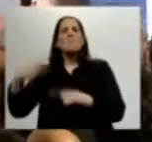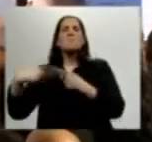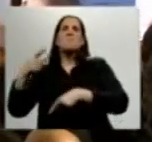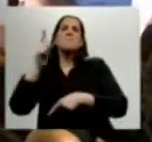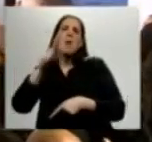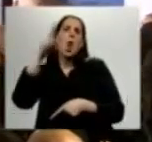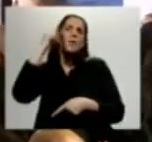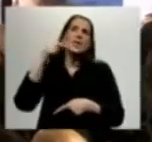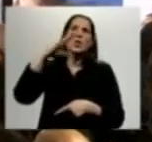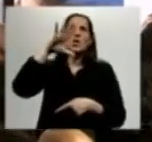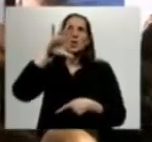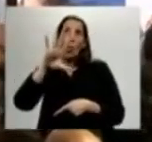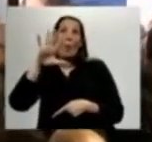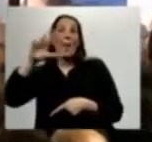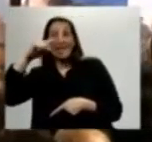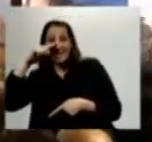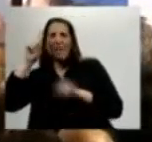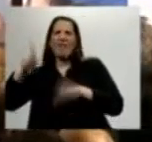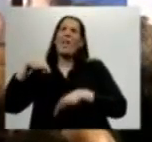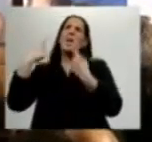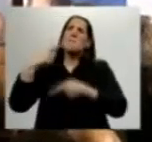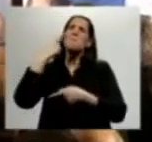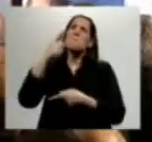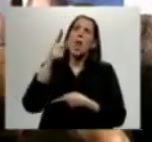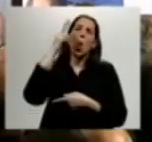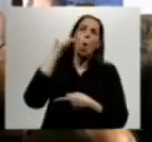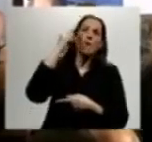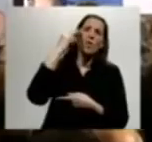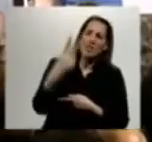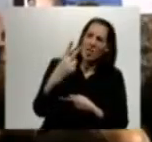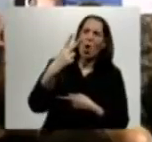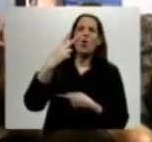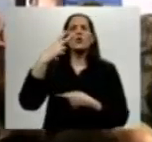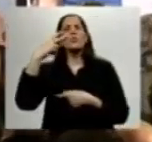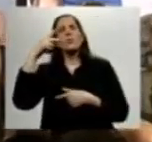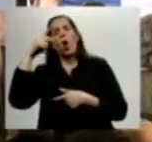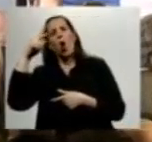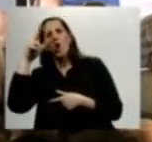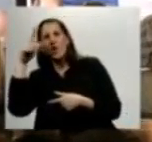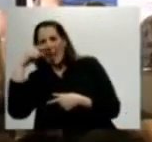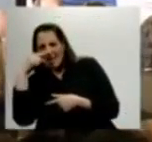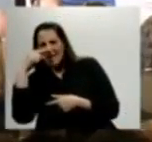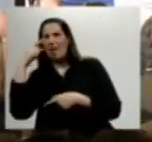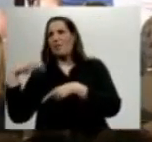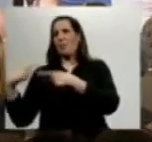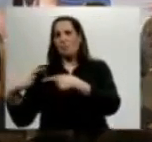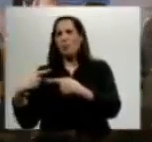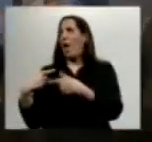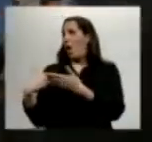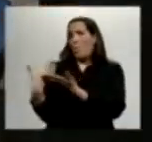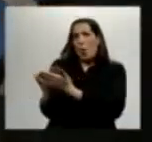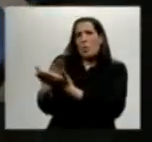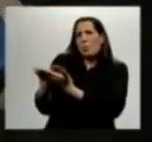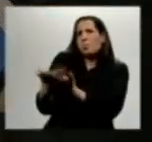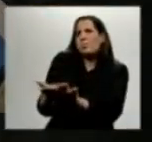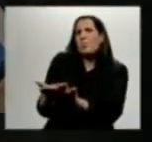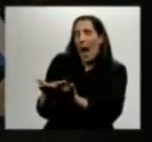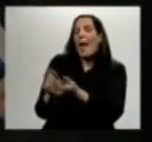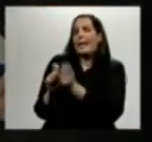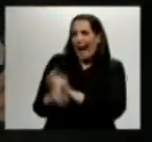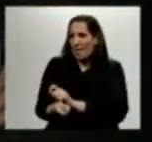1987, 1992, 1993 y 1998 se intentó unificar y reformar.